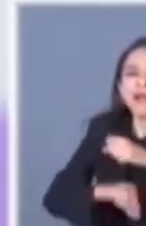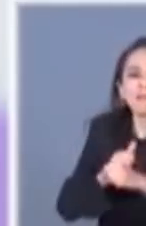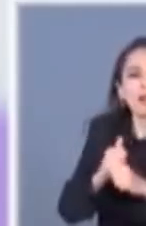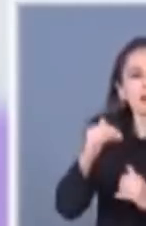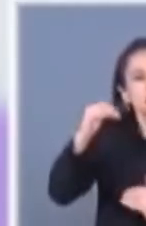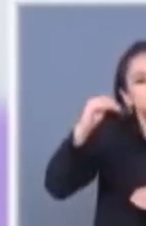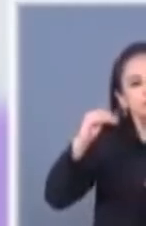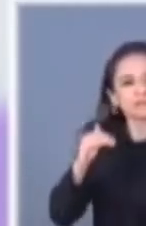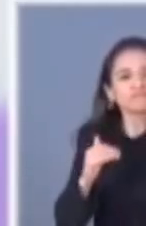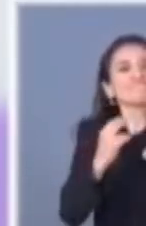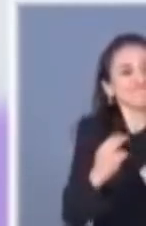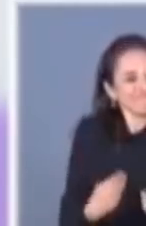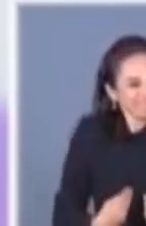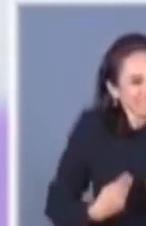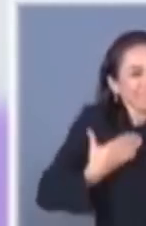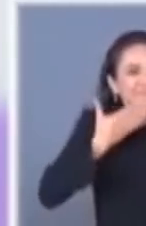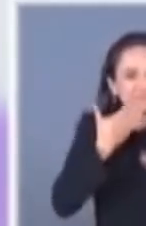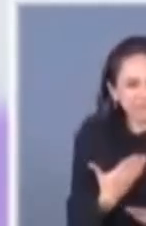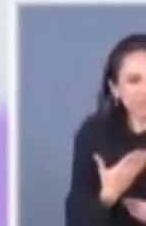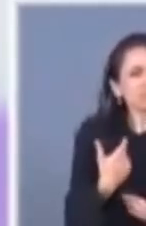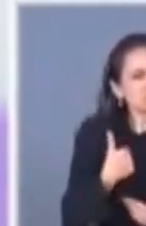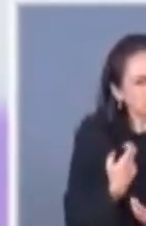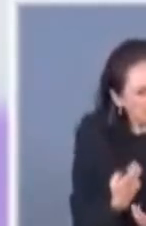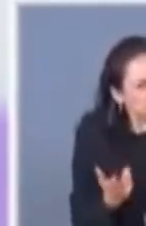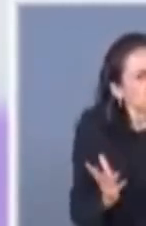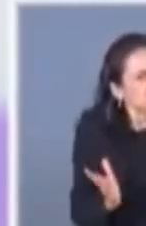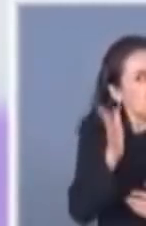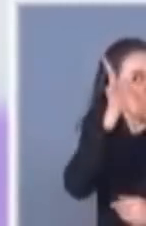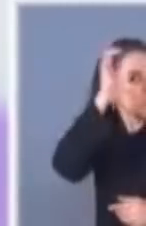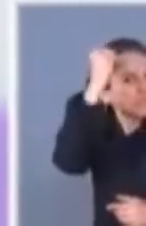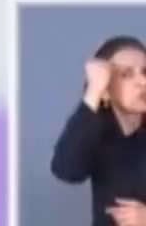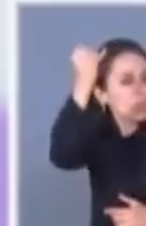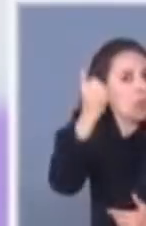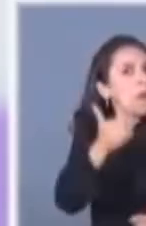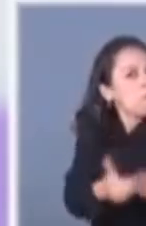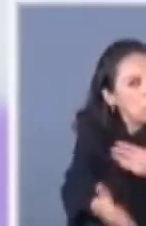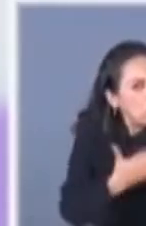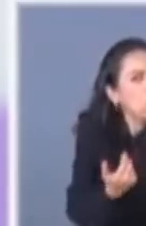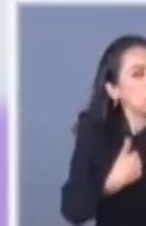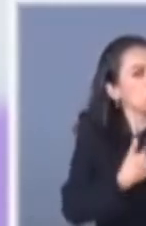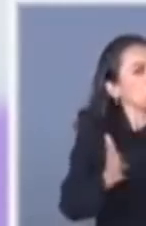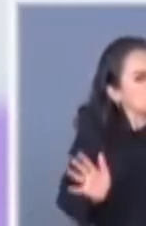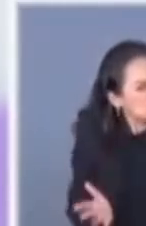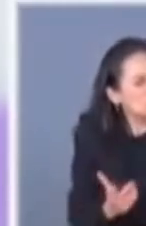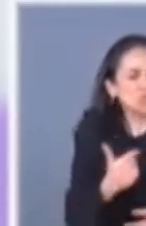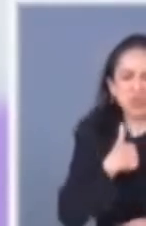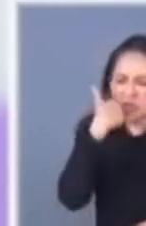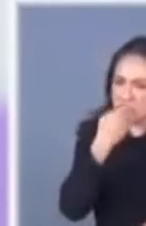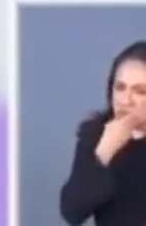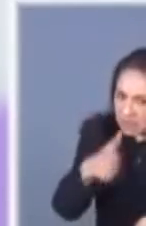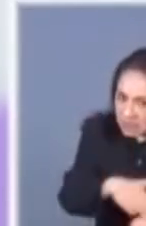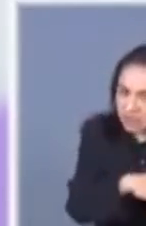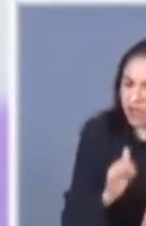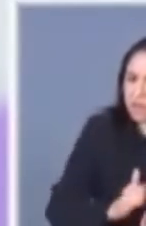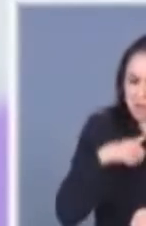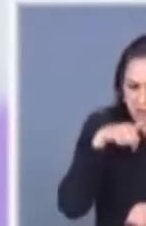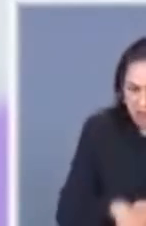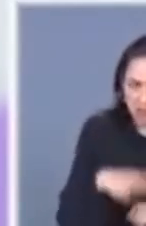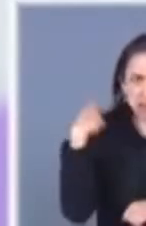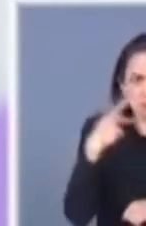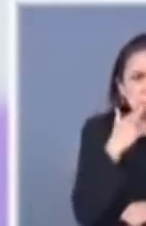porque es un concepto moderno. Debo decirles que podemos estar mejor en Puebla, con más